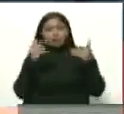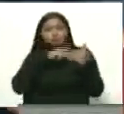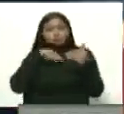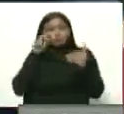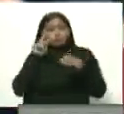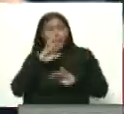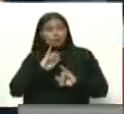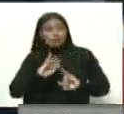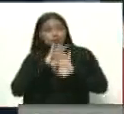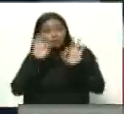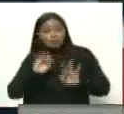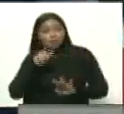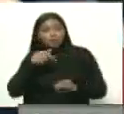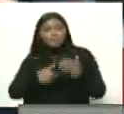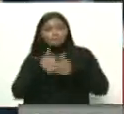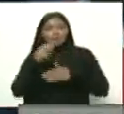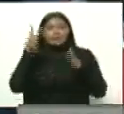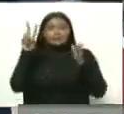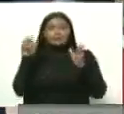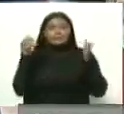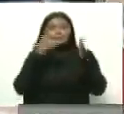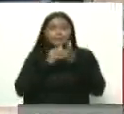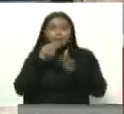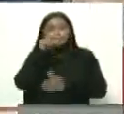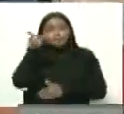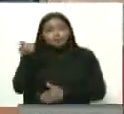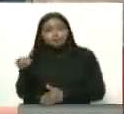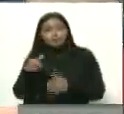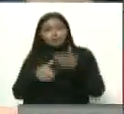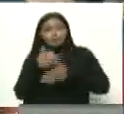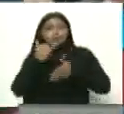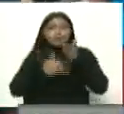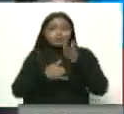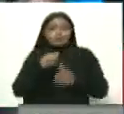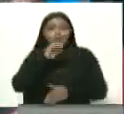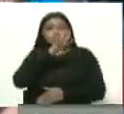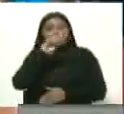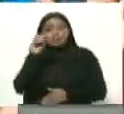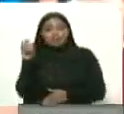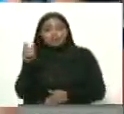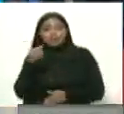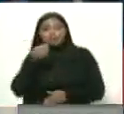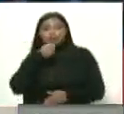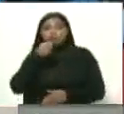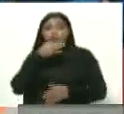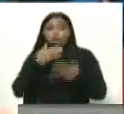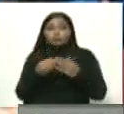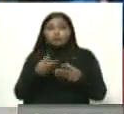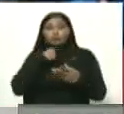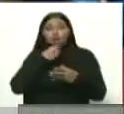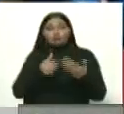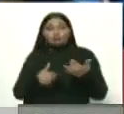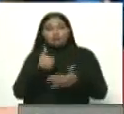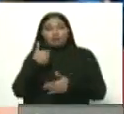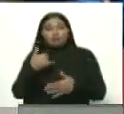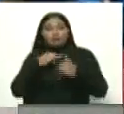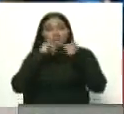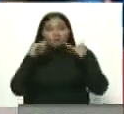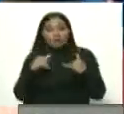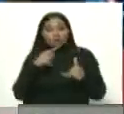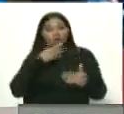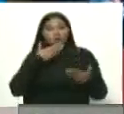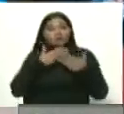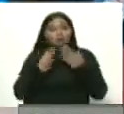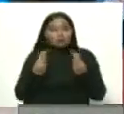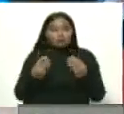visto que más de 1000 personas se han inscrito, más de 500 ponencias. Sí, un gustazo. Muy feliz, le agradezco a la